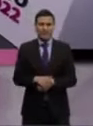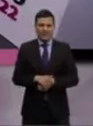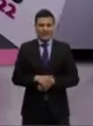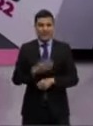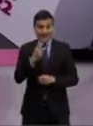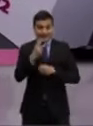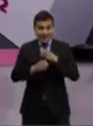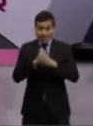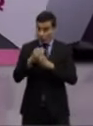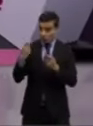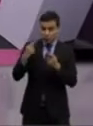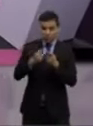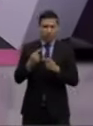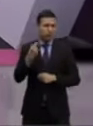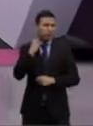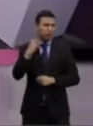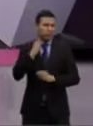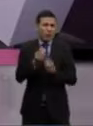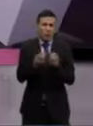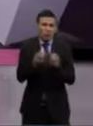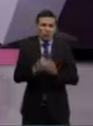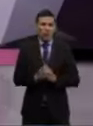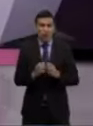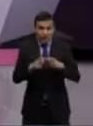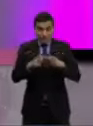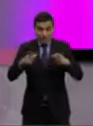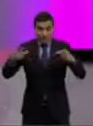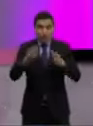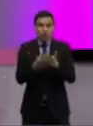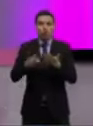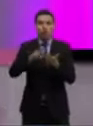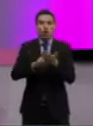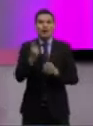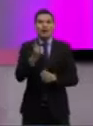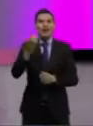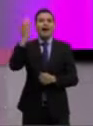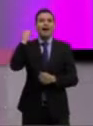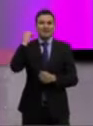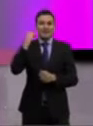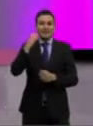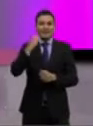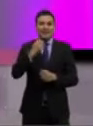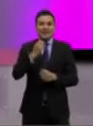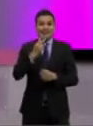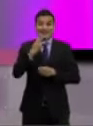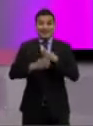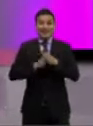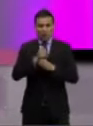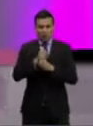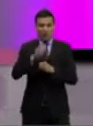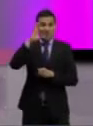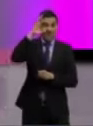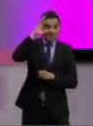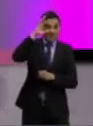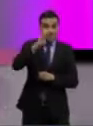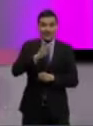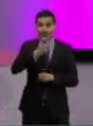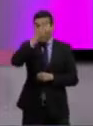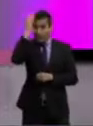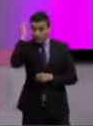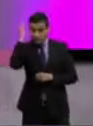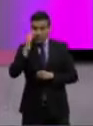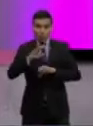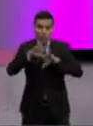3 años de gobierno, los cuales son casi el doble de los ocurridos los 3 primeros años del régimen de Calderón y de Peña Nieto